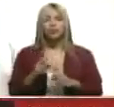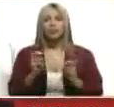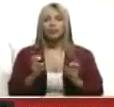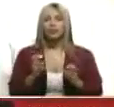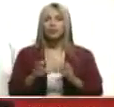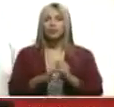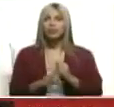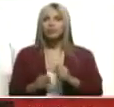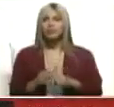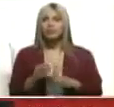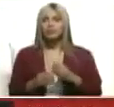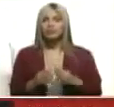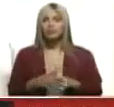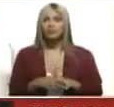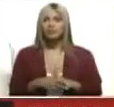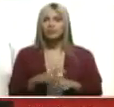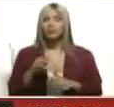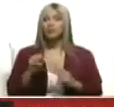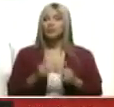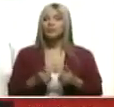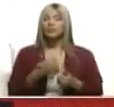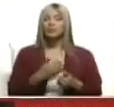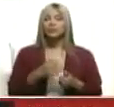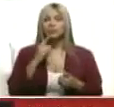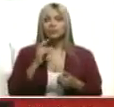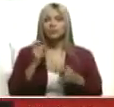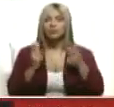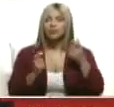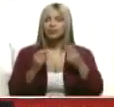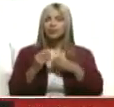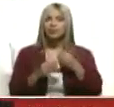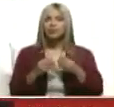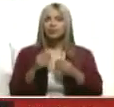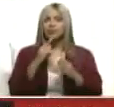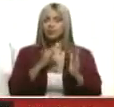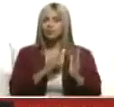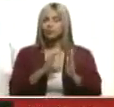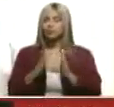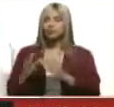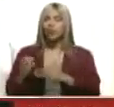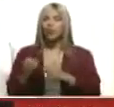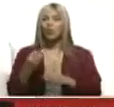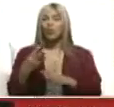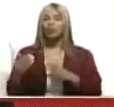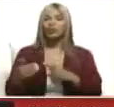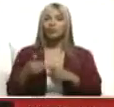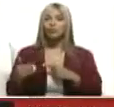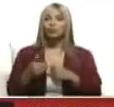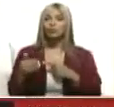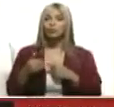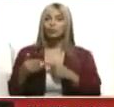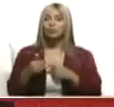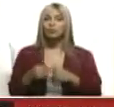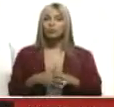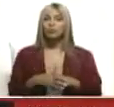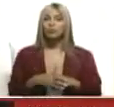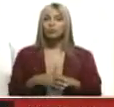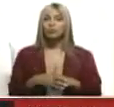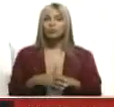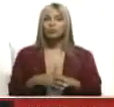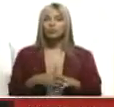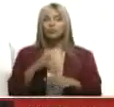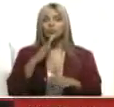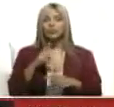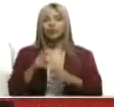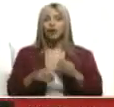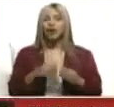de las conspiraciones que, mira, desde la llegada del comandante Chávez, sería bueno hacer una cronología de cuántas conspiraciones o pretensiones de conspiraciones